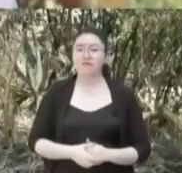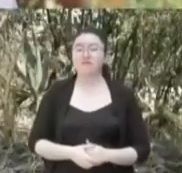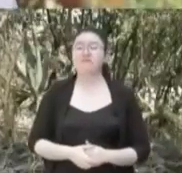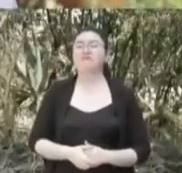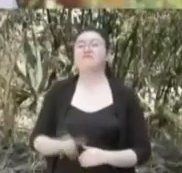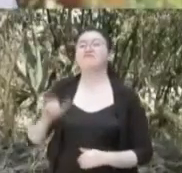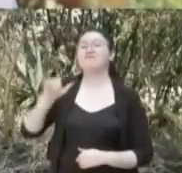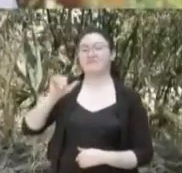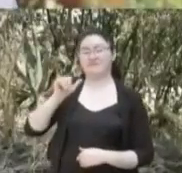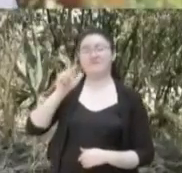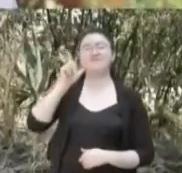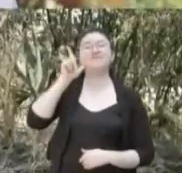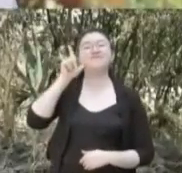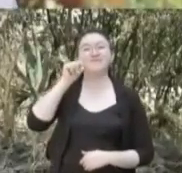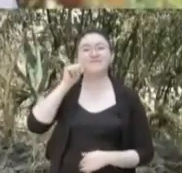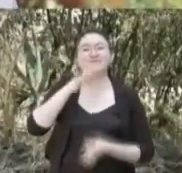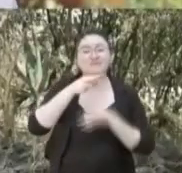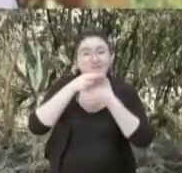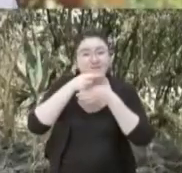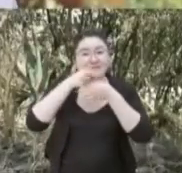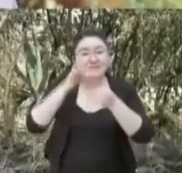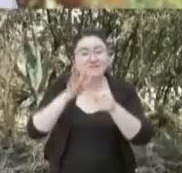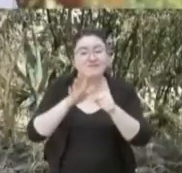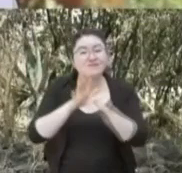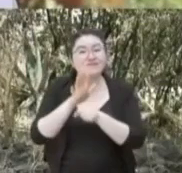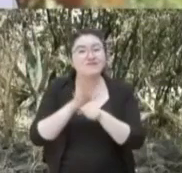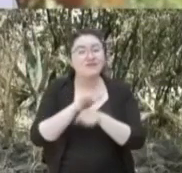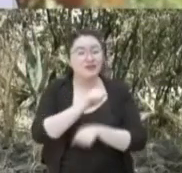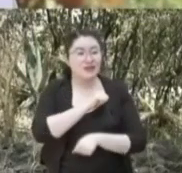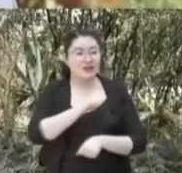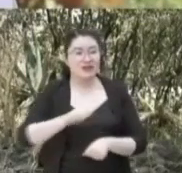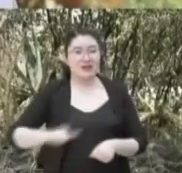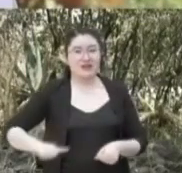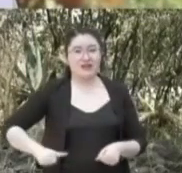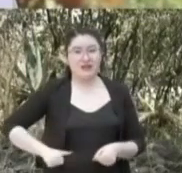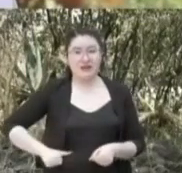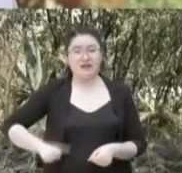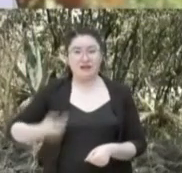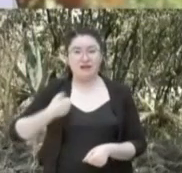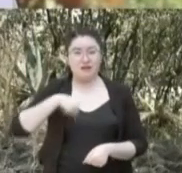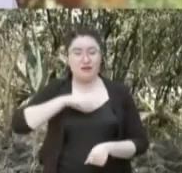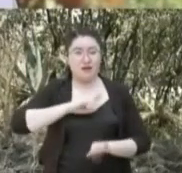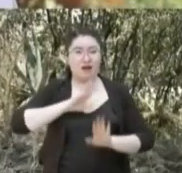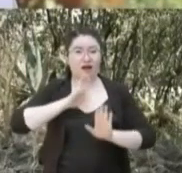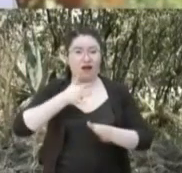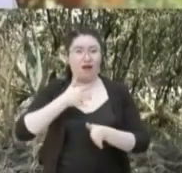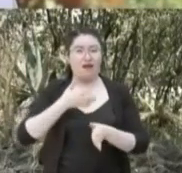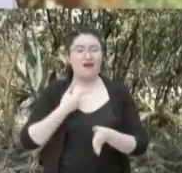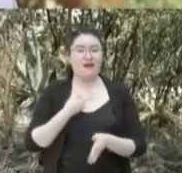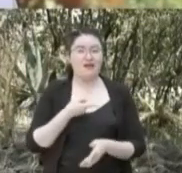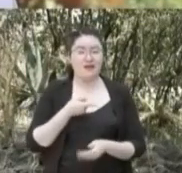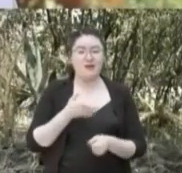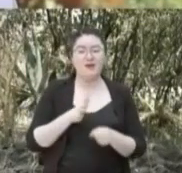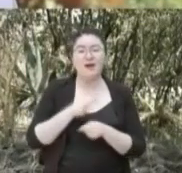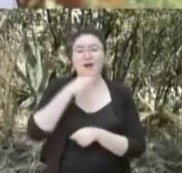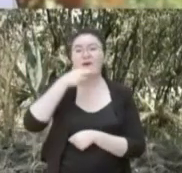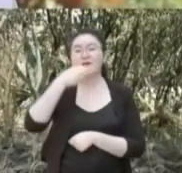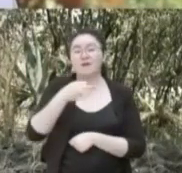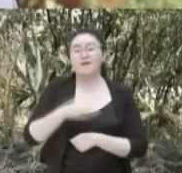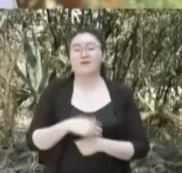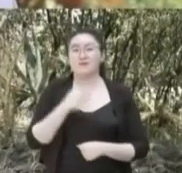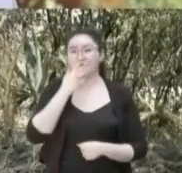El día de mañana queremos informarles qué alcaldías serían las que estarían contempladas en esta llegada.